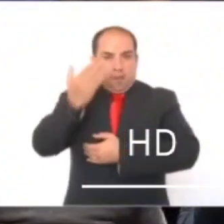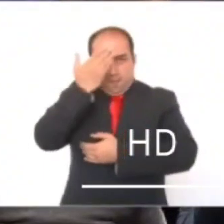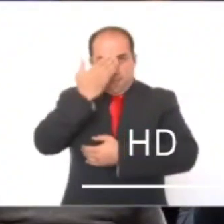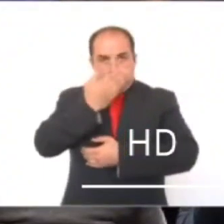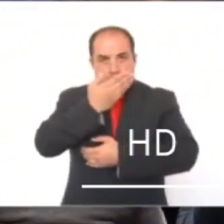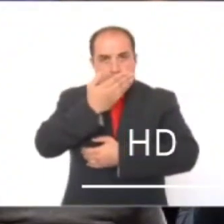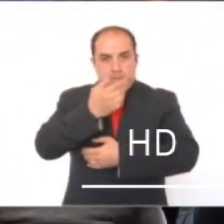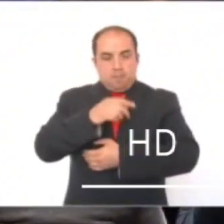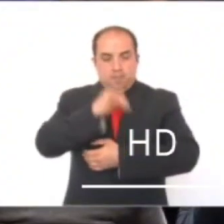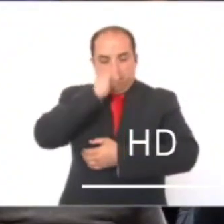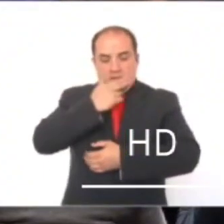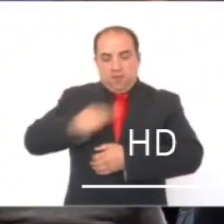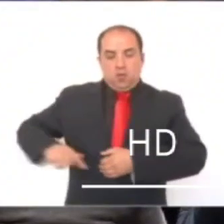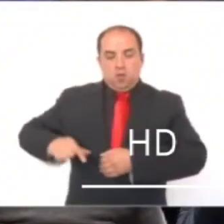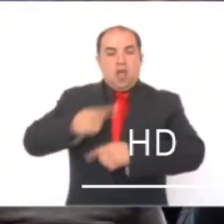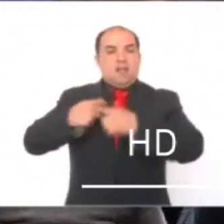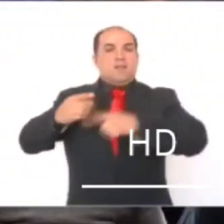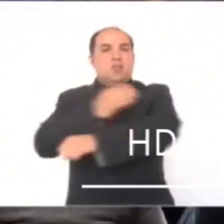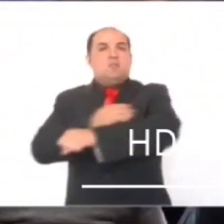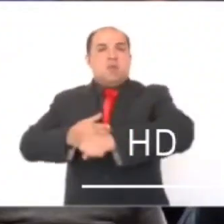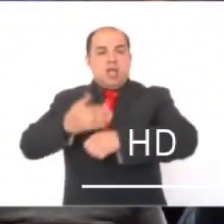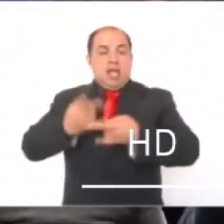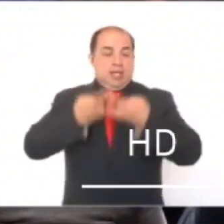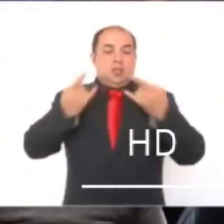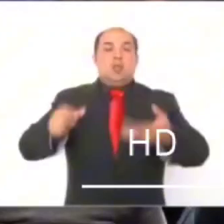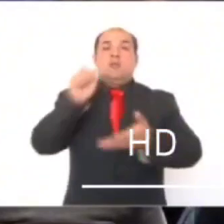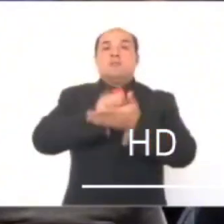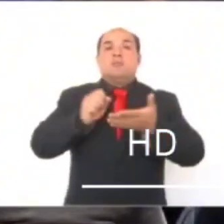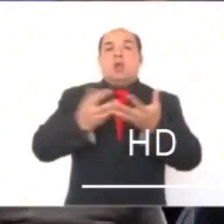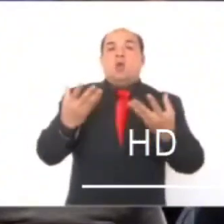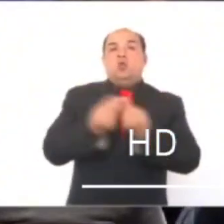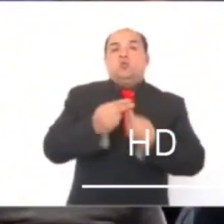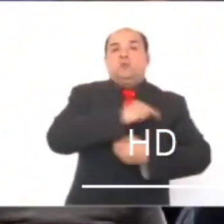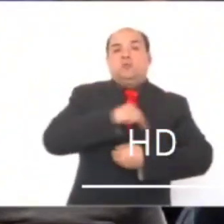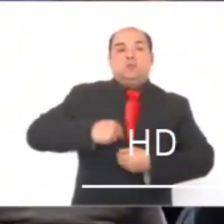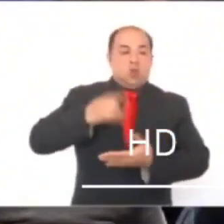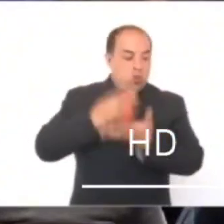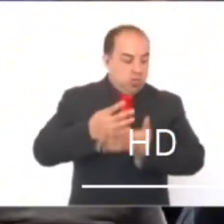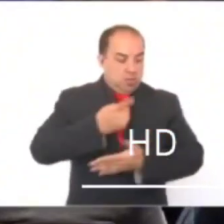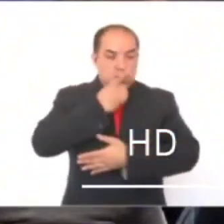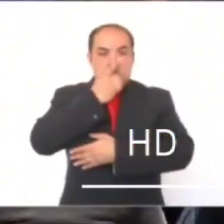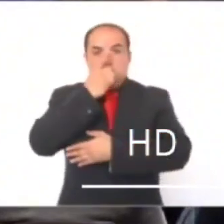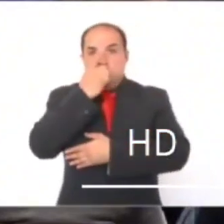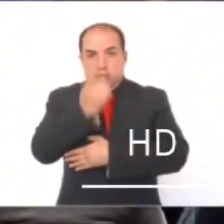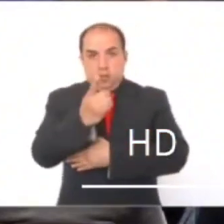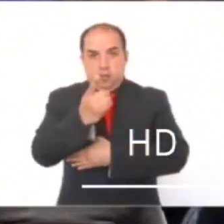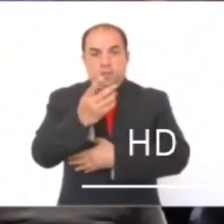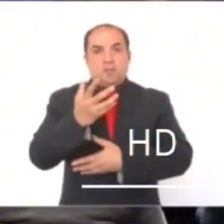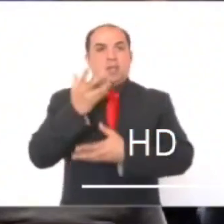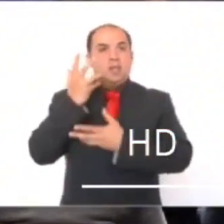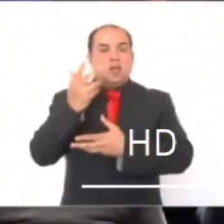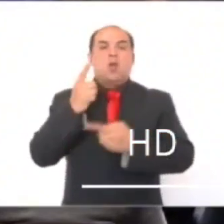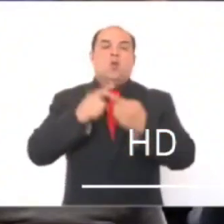sabemos que han hecho historia a nuestro lado. Yo, única y sencillamente, quiero desearles, primero felicitarles por